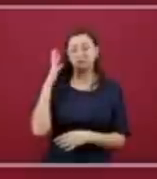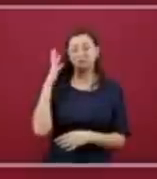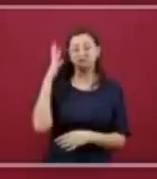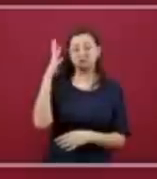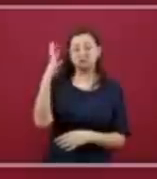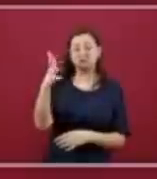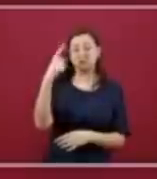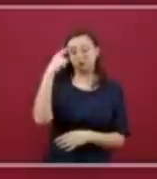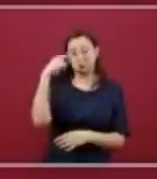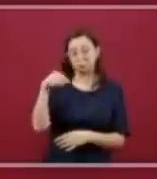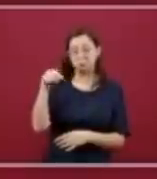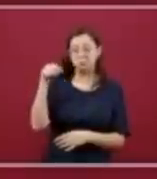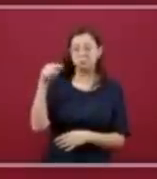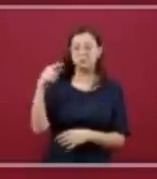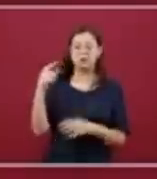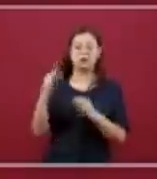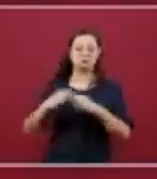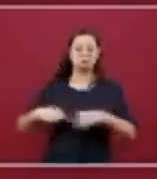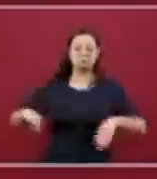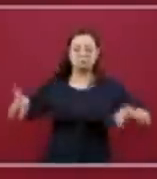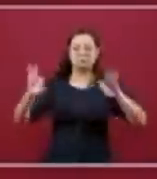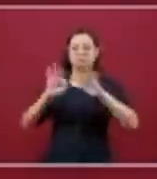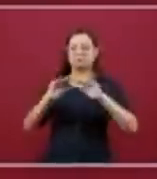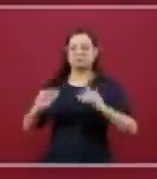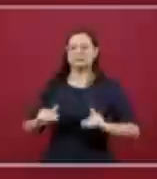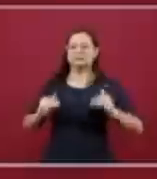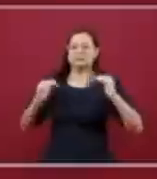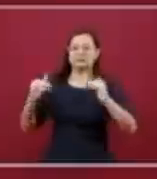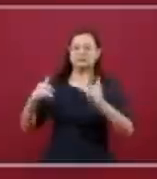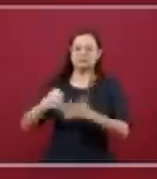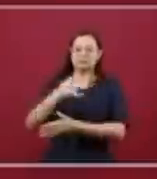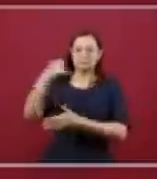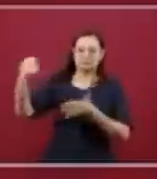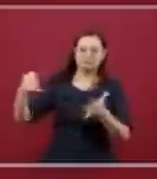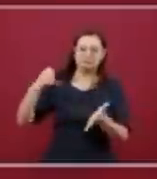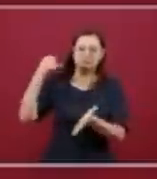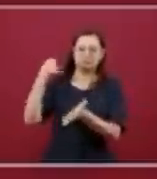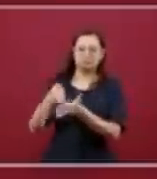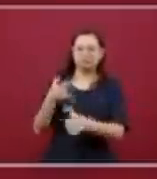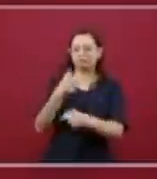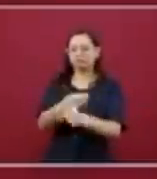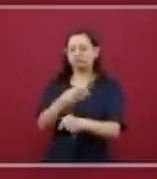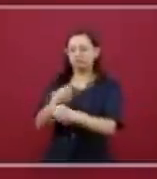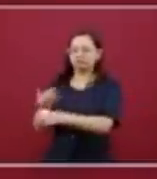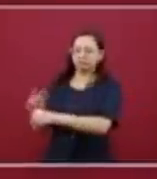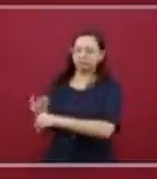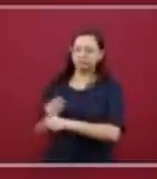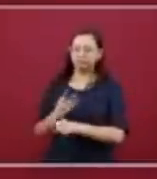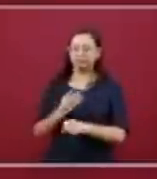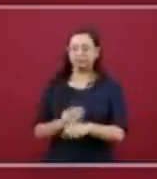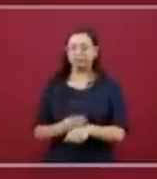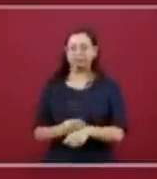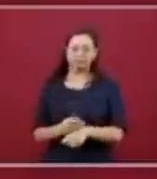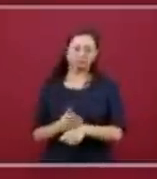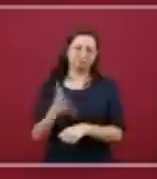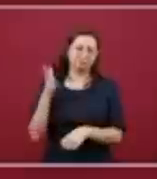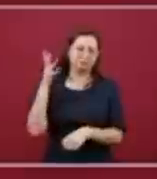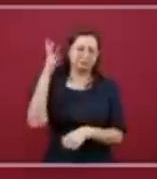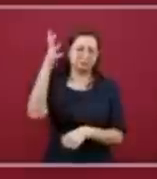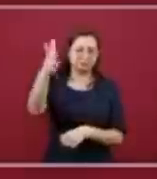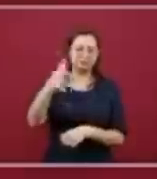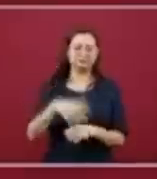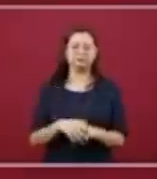importante, trascendente, que van a tener las Islas Marías en el futuro.